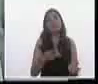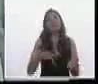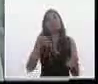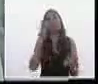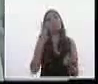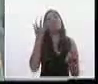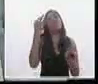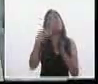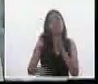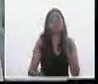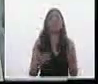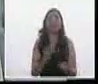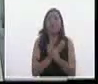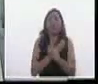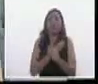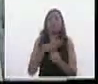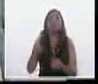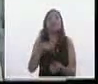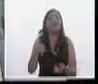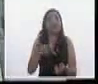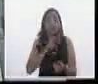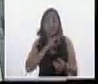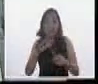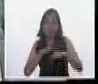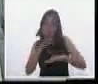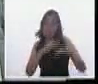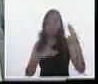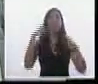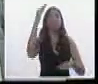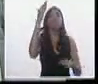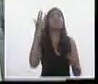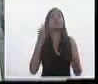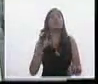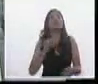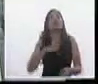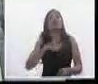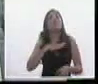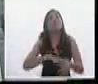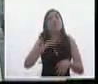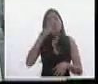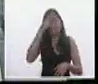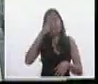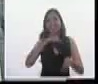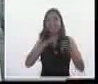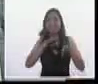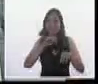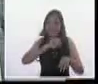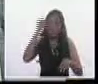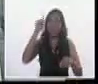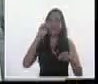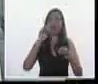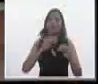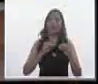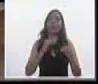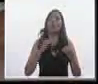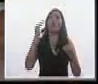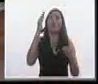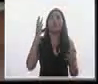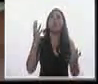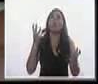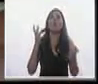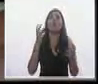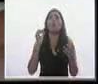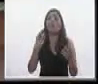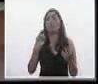de de Educación no puedes llegar a obtener un un mejor este empleo o un posgrado por ejemplo